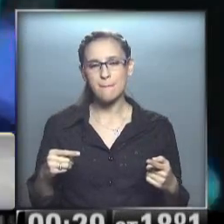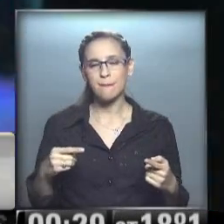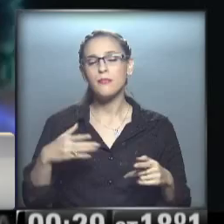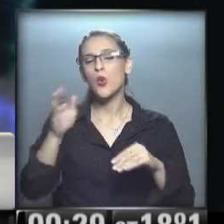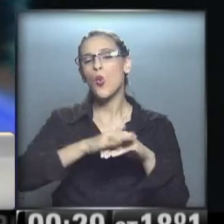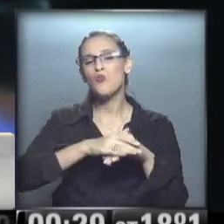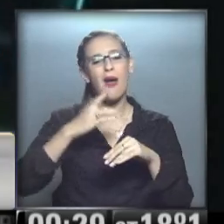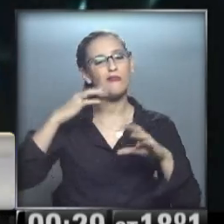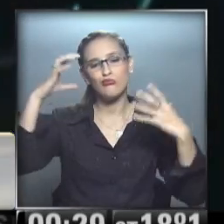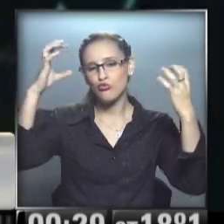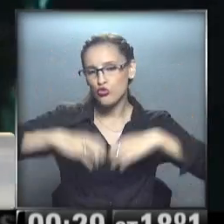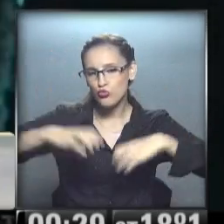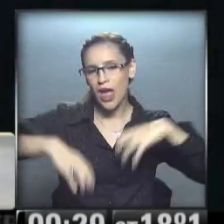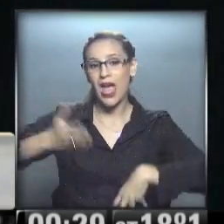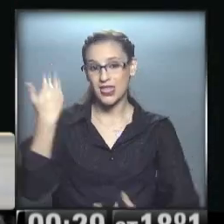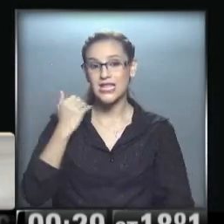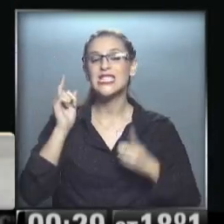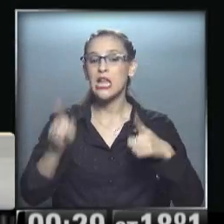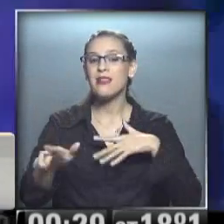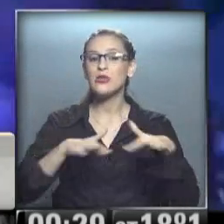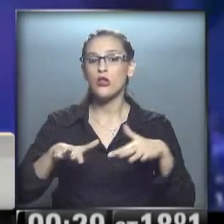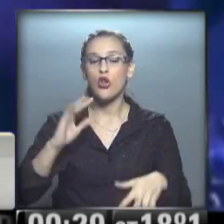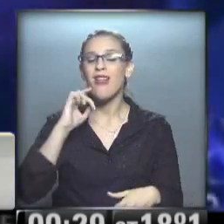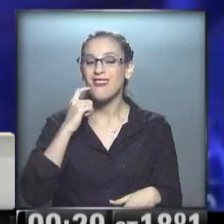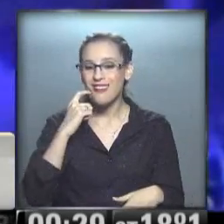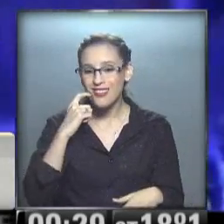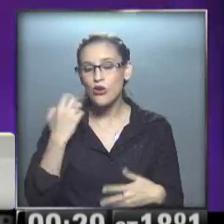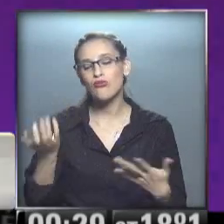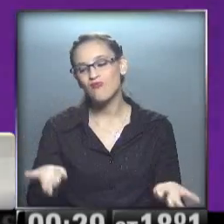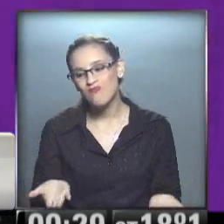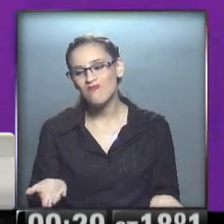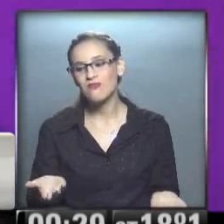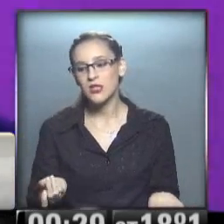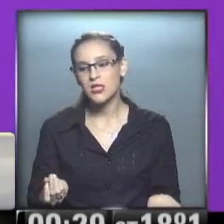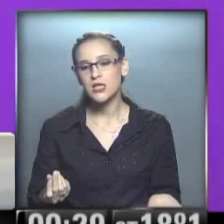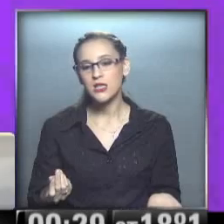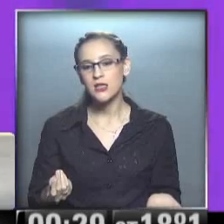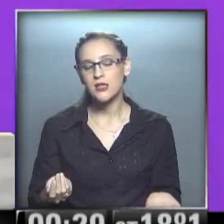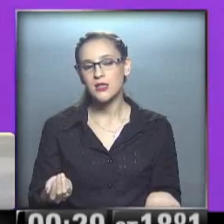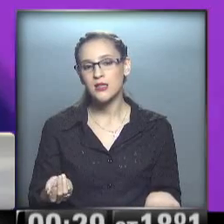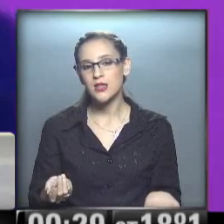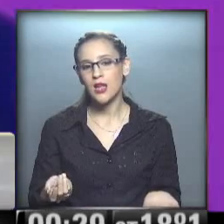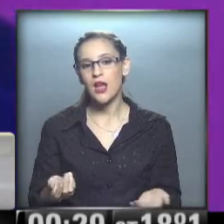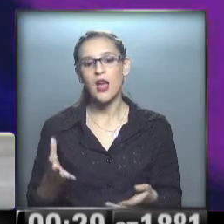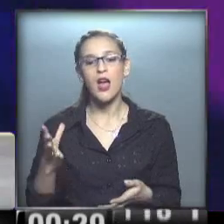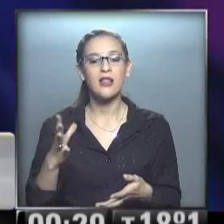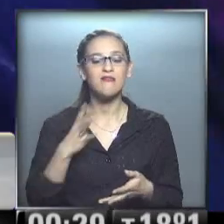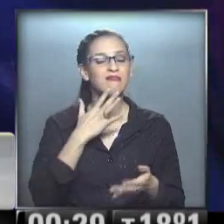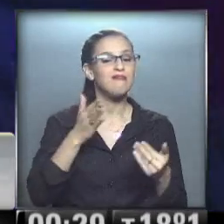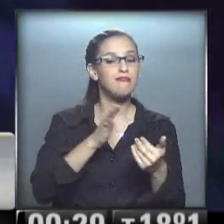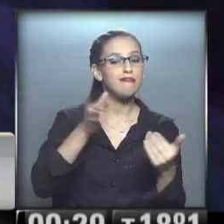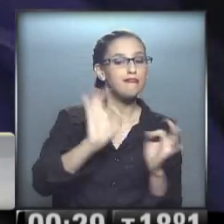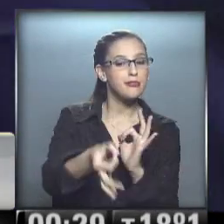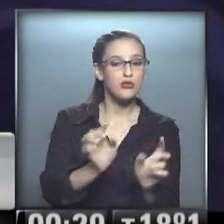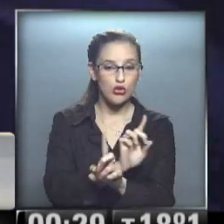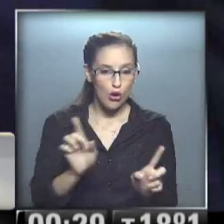tiempo ahora y también de una situación que Gualeguaychú no estaba habilitado el coaxil en ninguna de las partes de aquí cercanas, entonces no pudimos enviar a